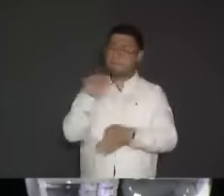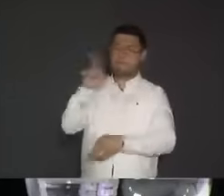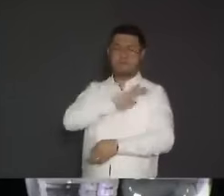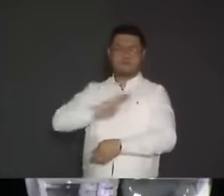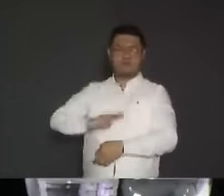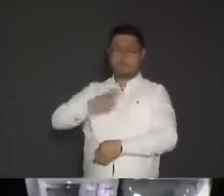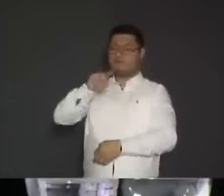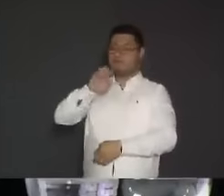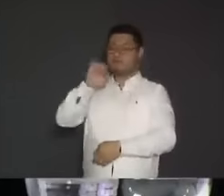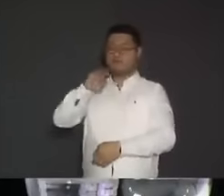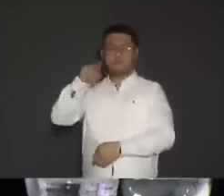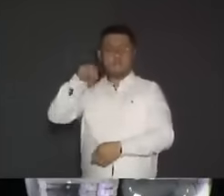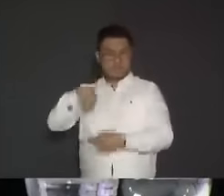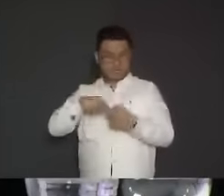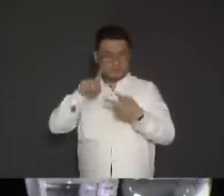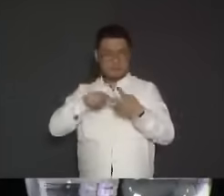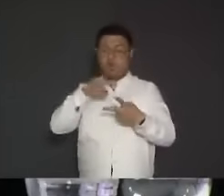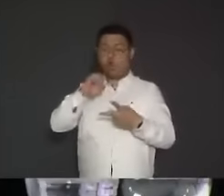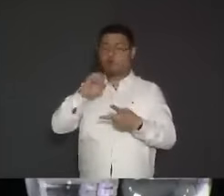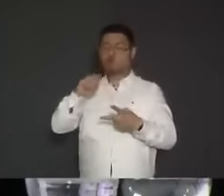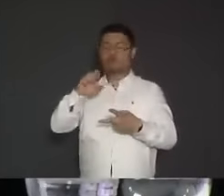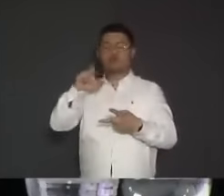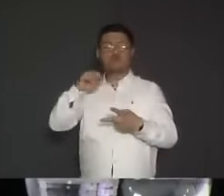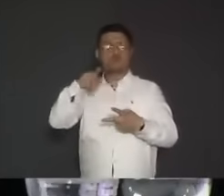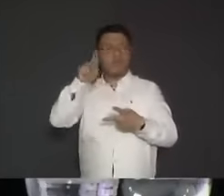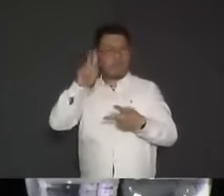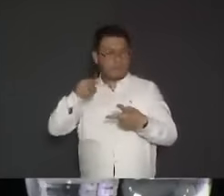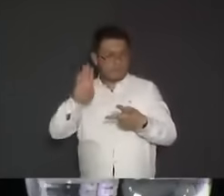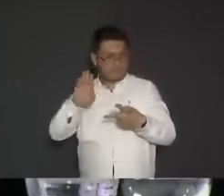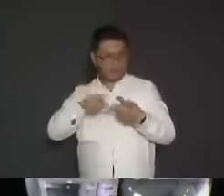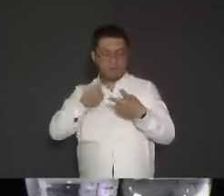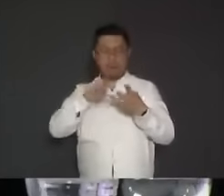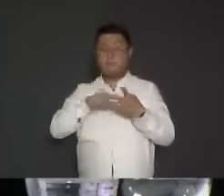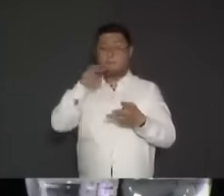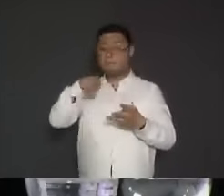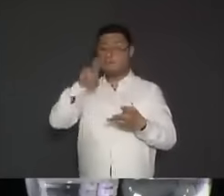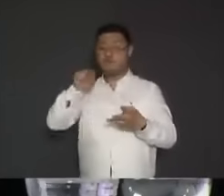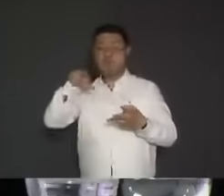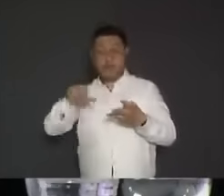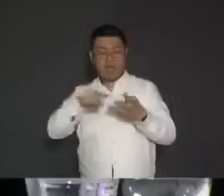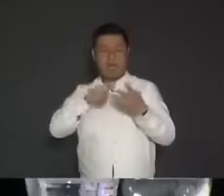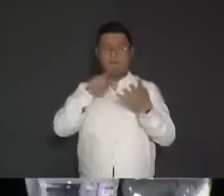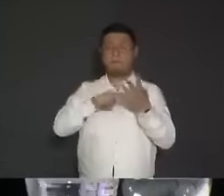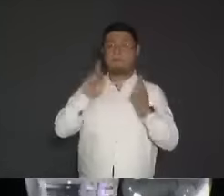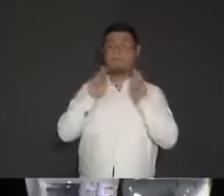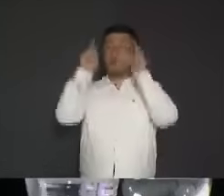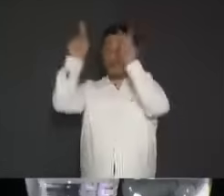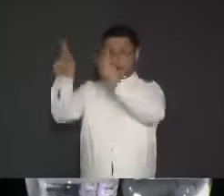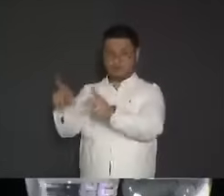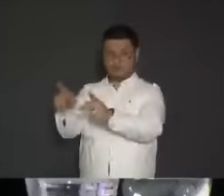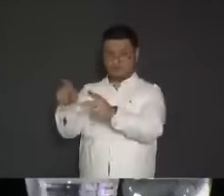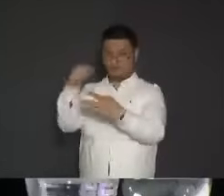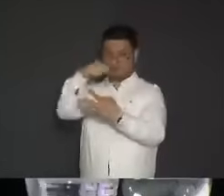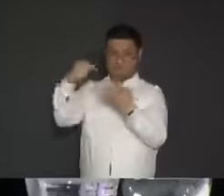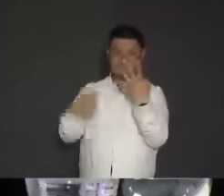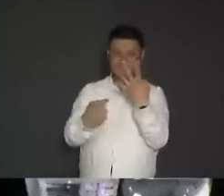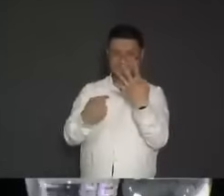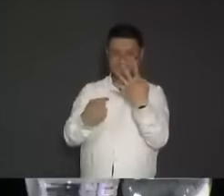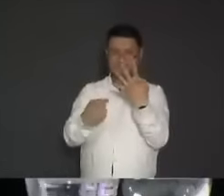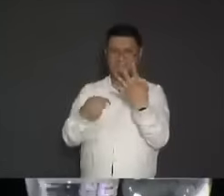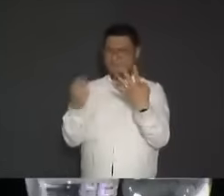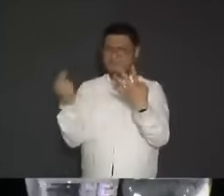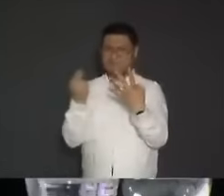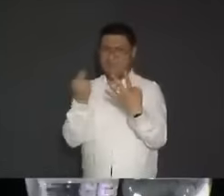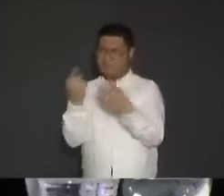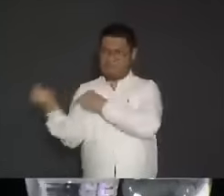Tizimín, Oxcuzcap, Muna y Progreso. Con esto no tendrán necesidad de venir a Mérida